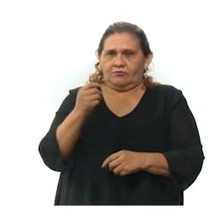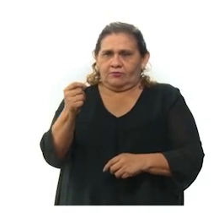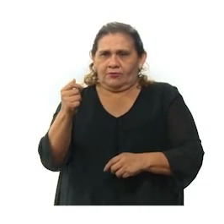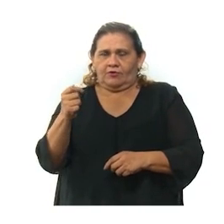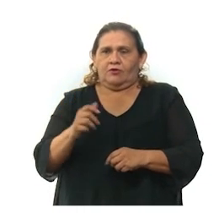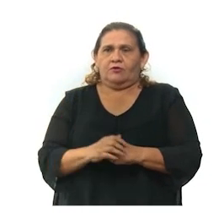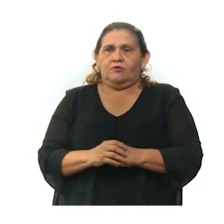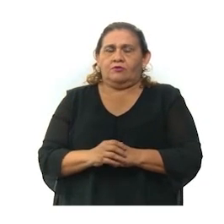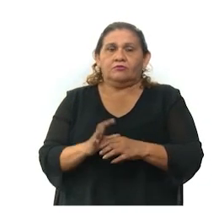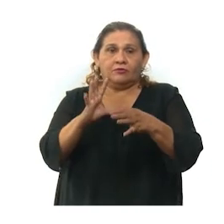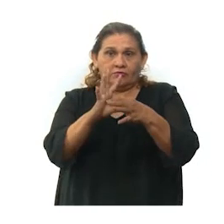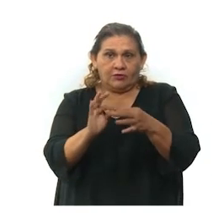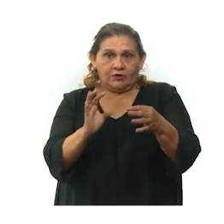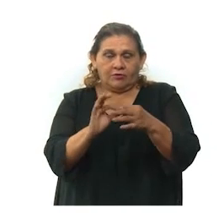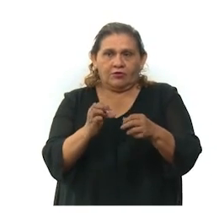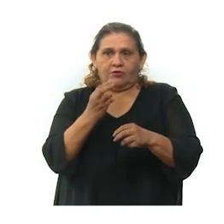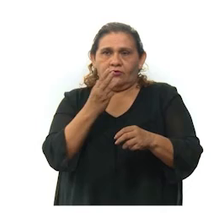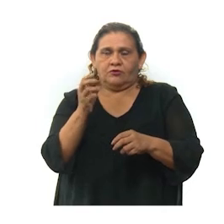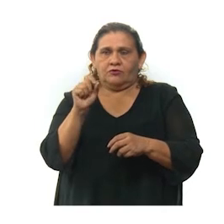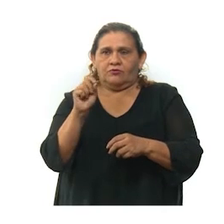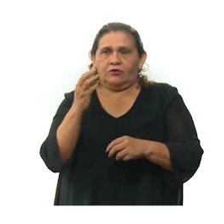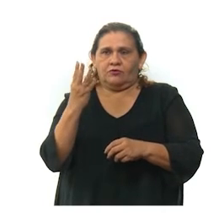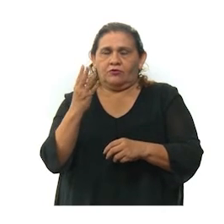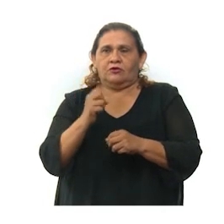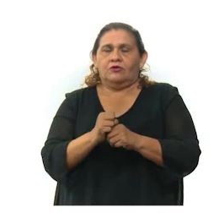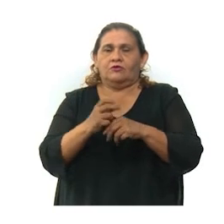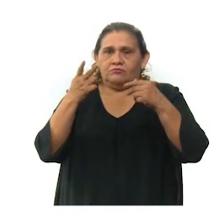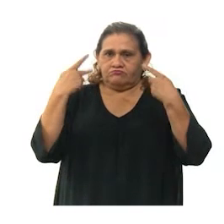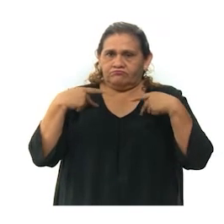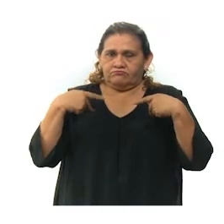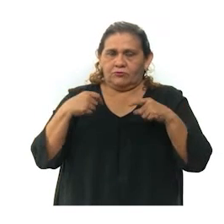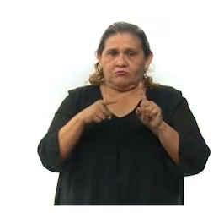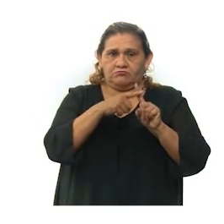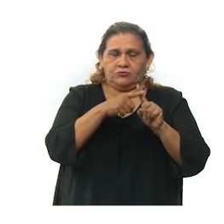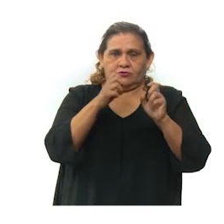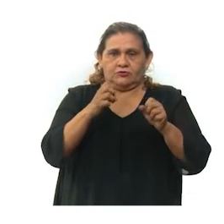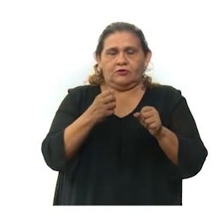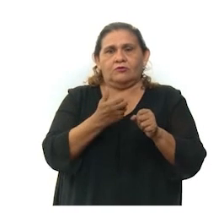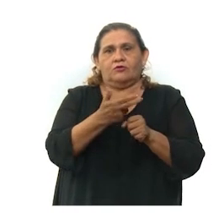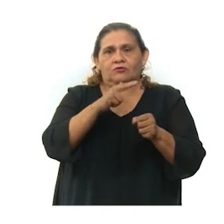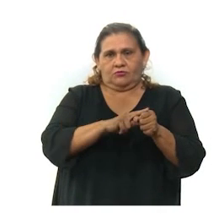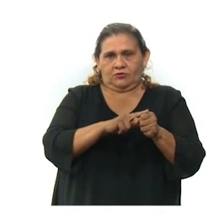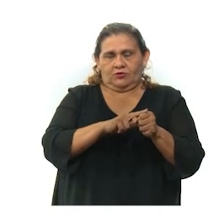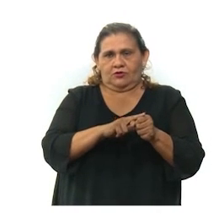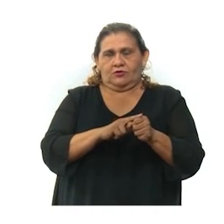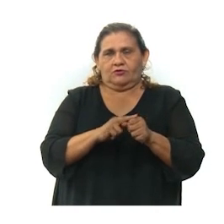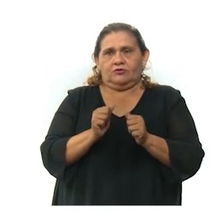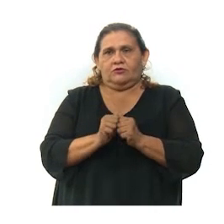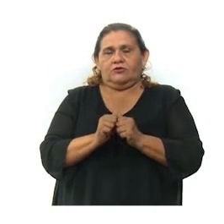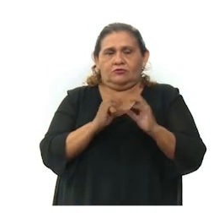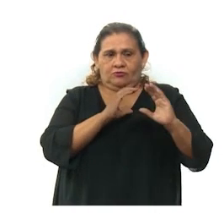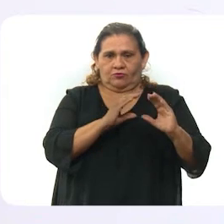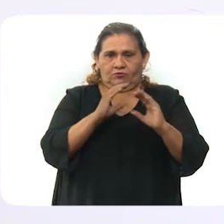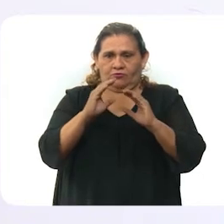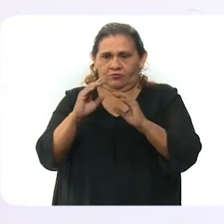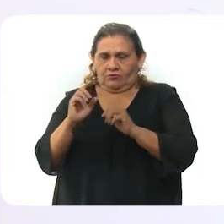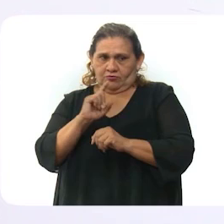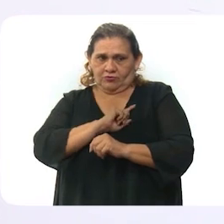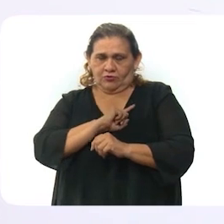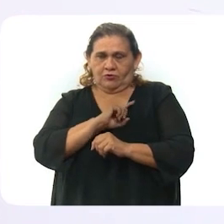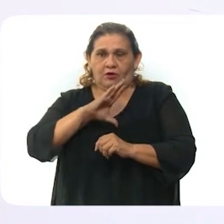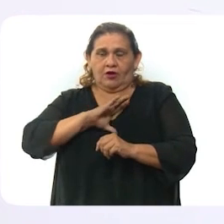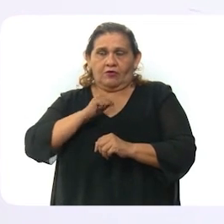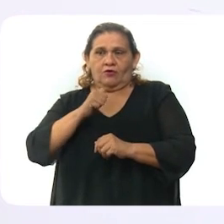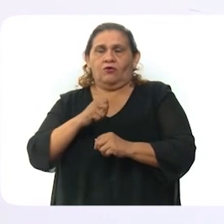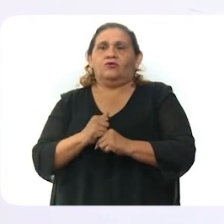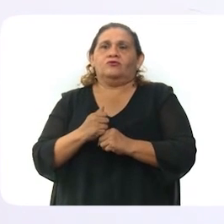Como ya se mencionó, 324 de los casos positivos están en hospitales públicos y en aislamiento total. Hay otros